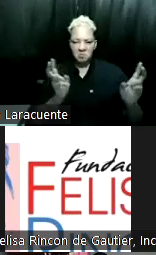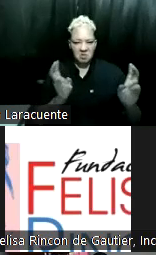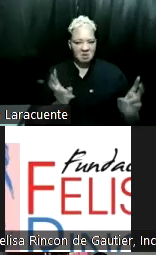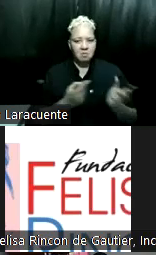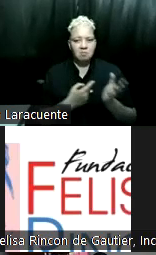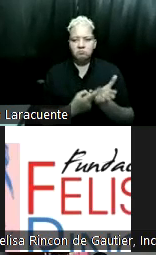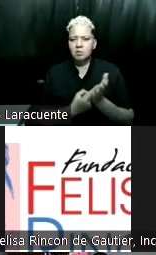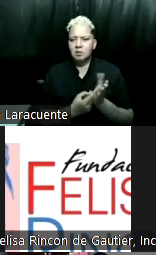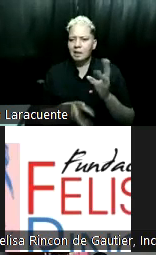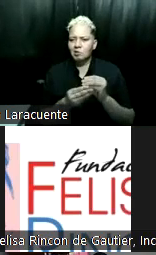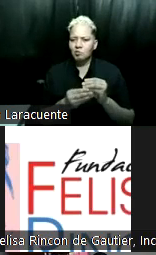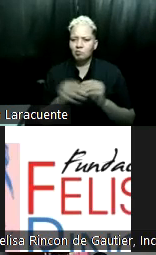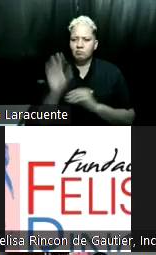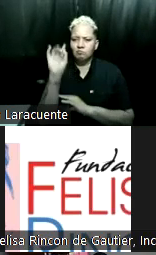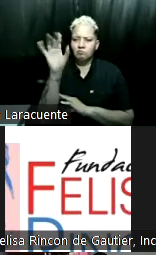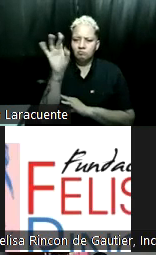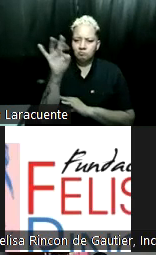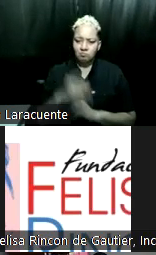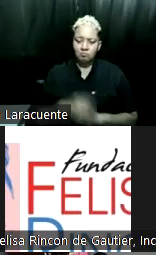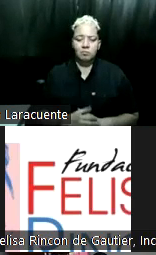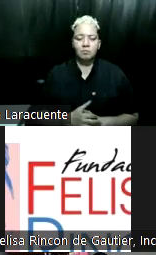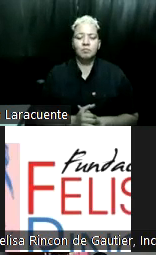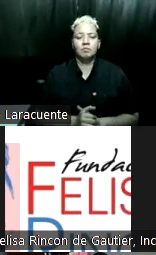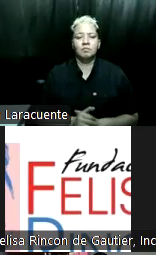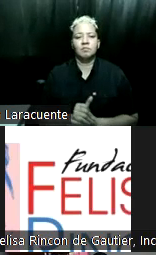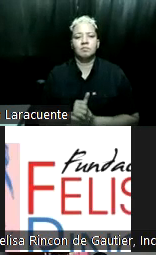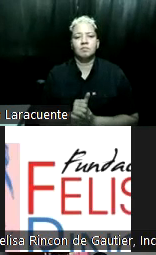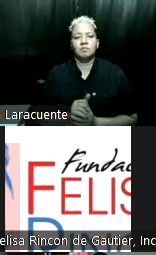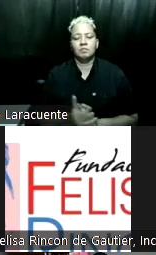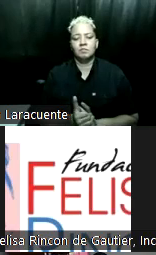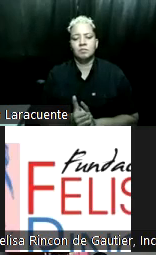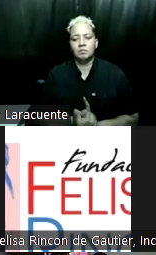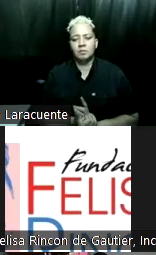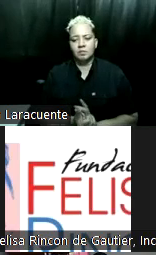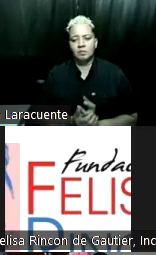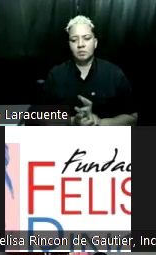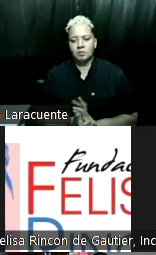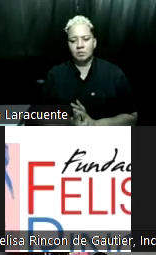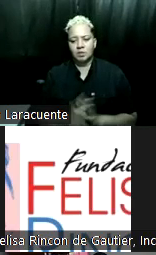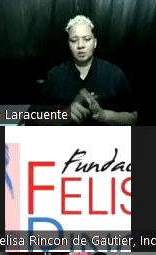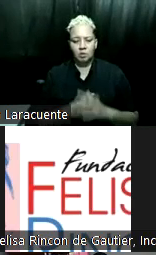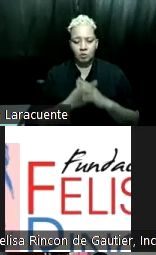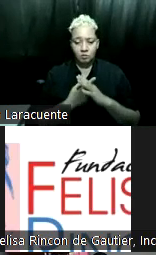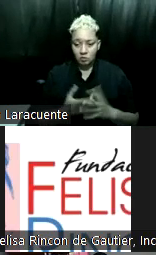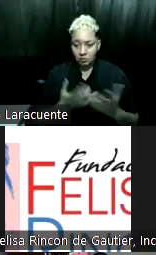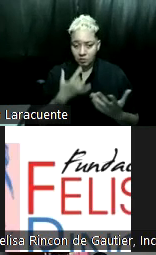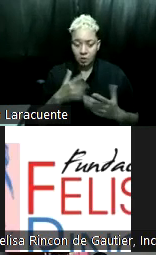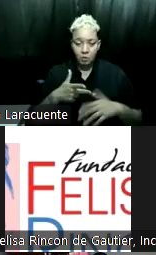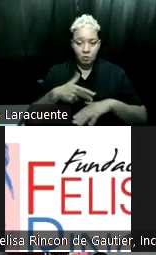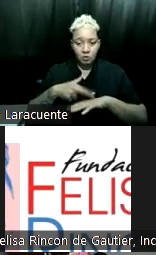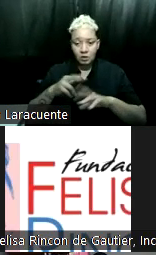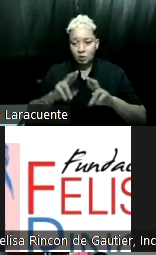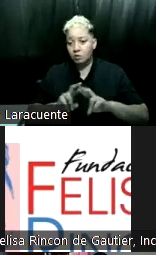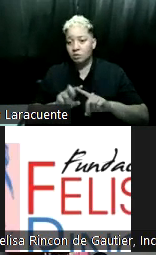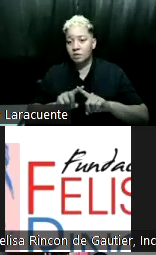además del baloncesto? Comienzo por decir, estimados amigos y amigas, que era un Puerto Rico diferente,